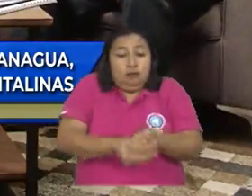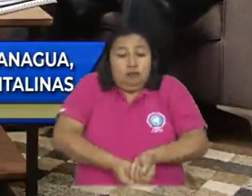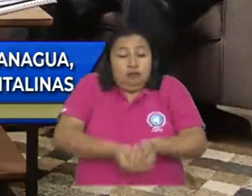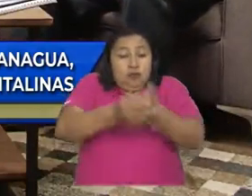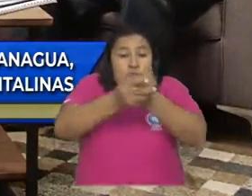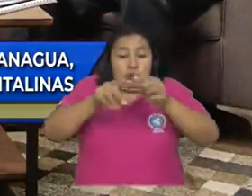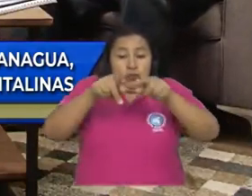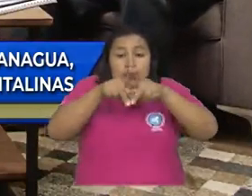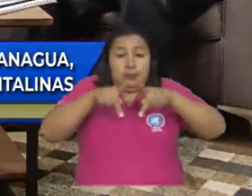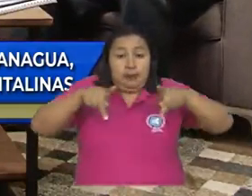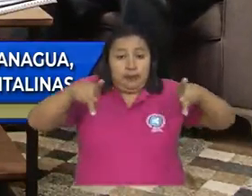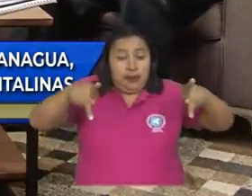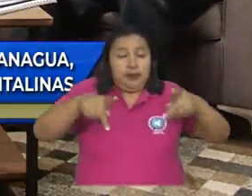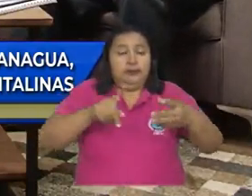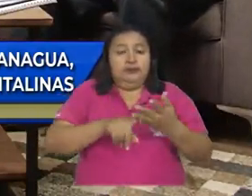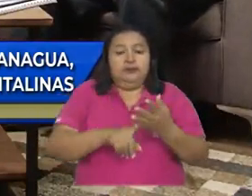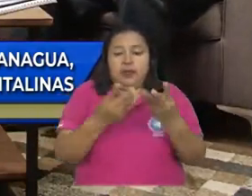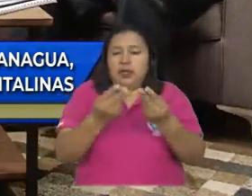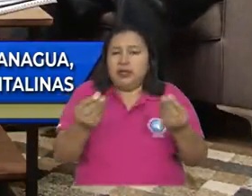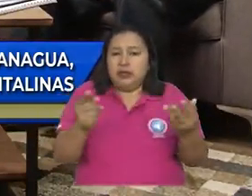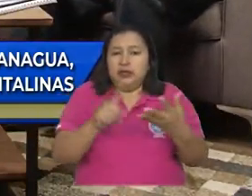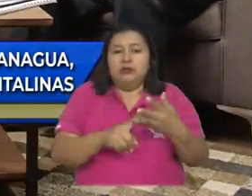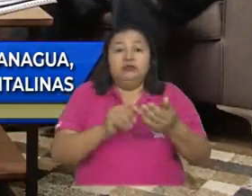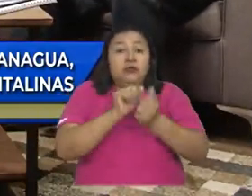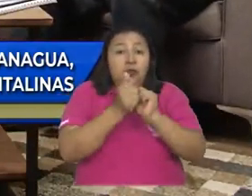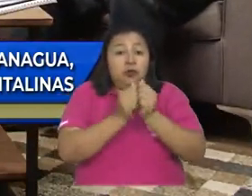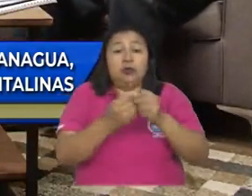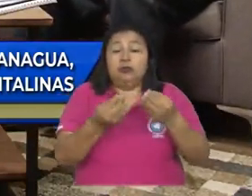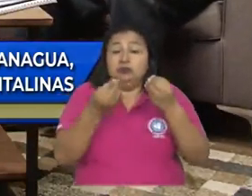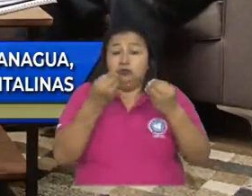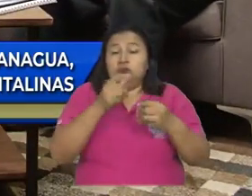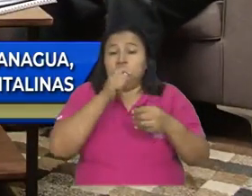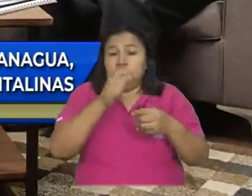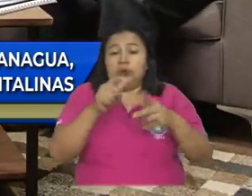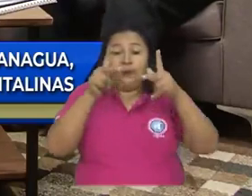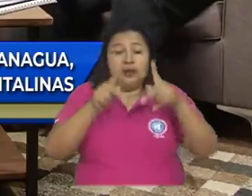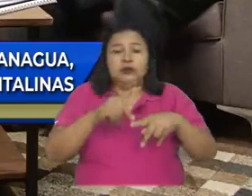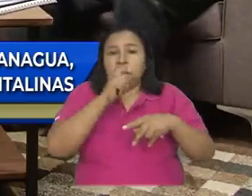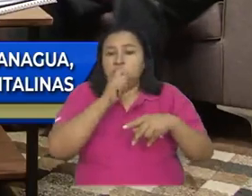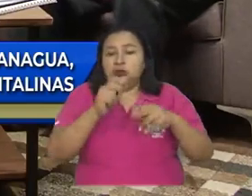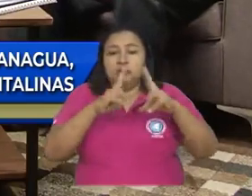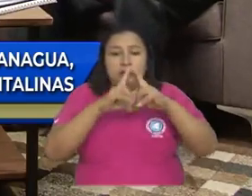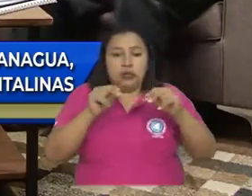Okay. Un deporte que le gusta mucho a los nicaragüenses,